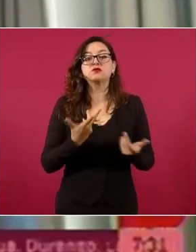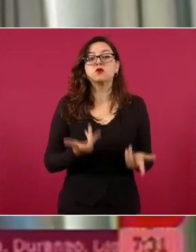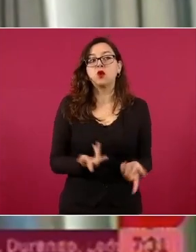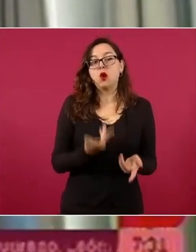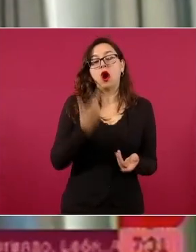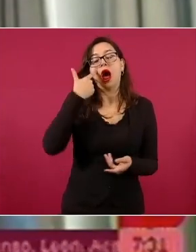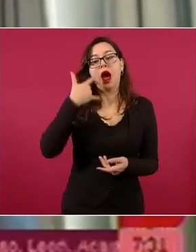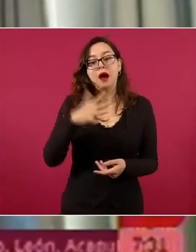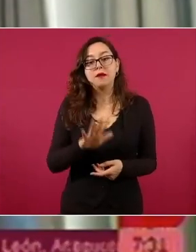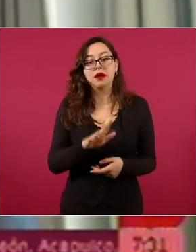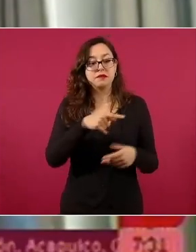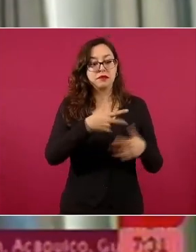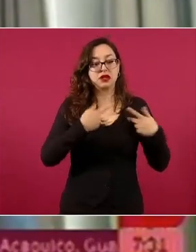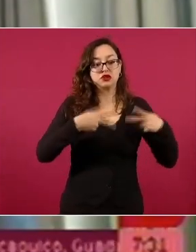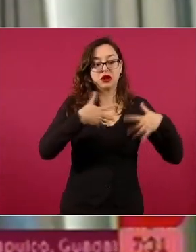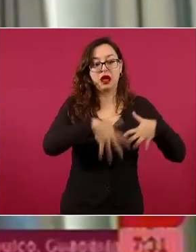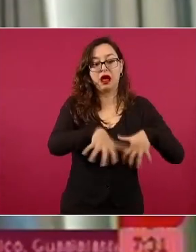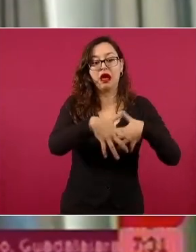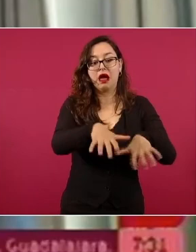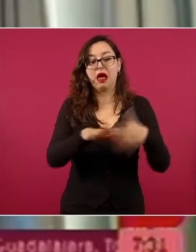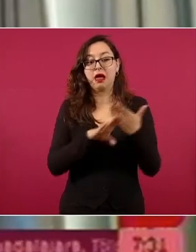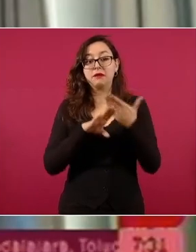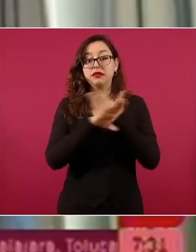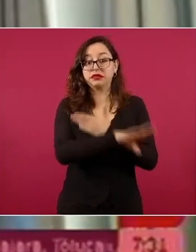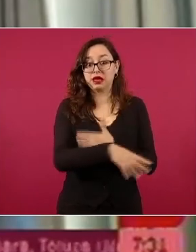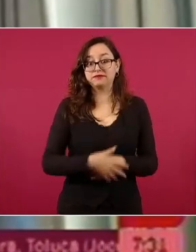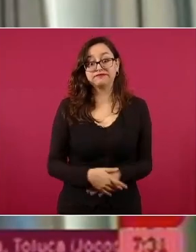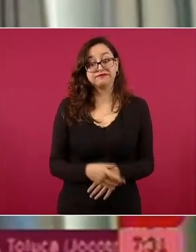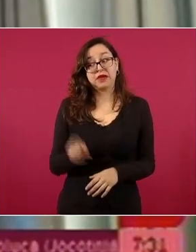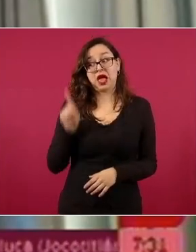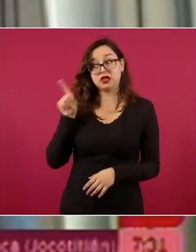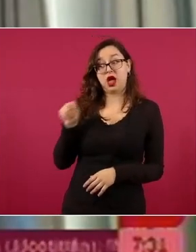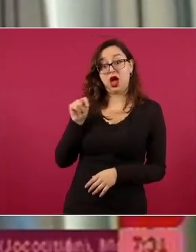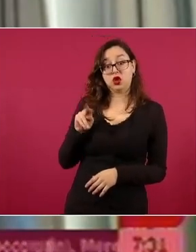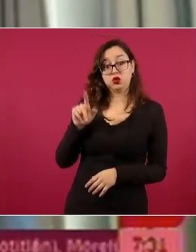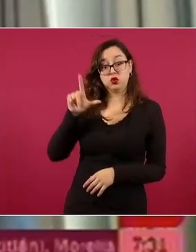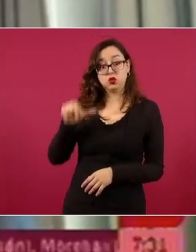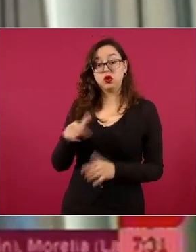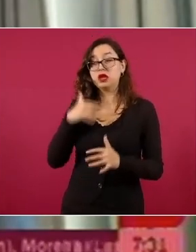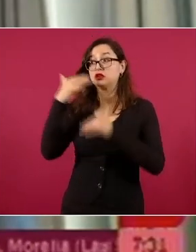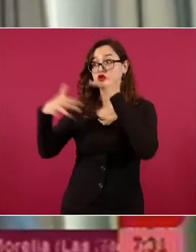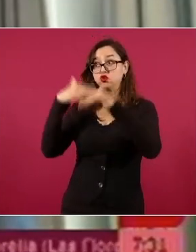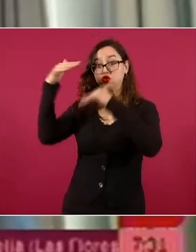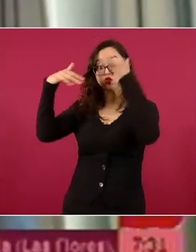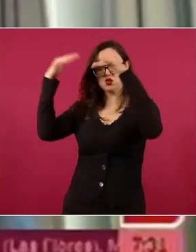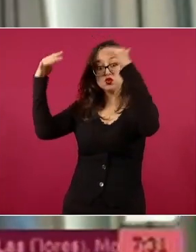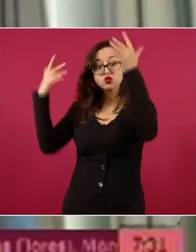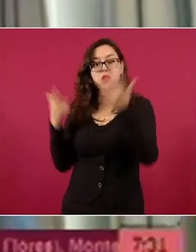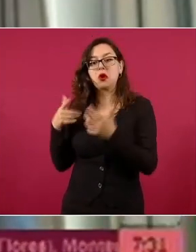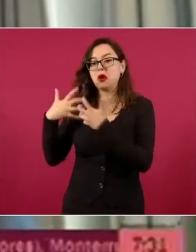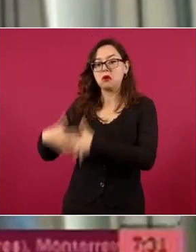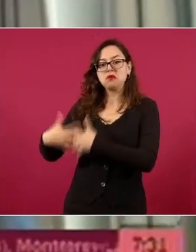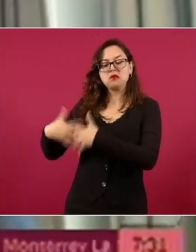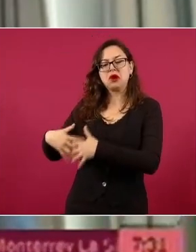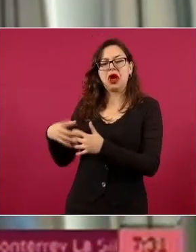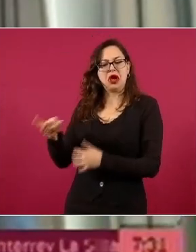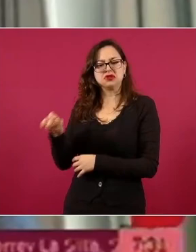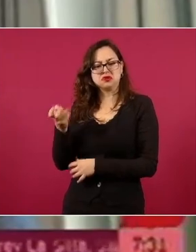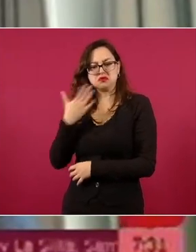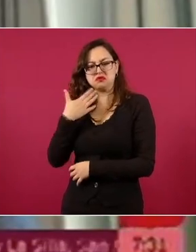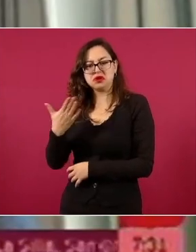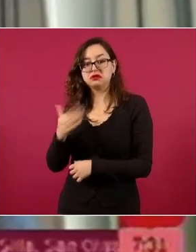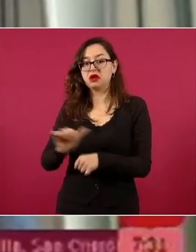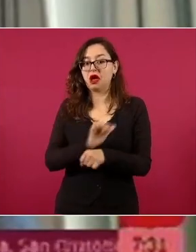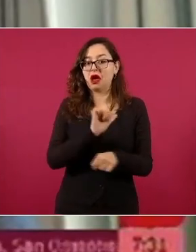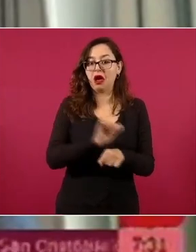la semana previa para poder llegar esos índices que sí se llegaron. Yo creo que el aparato de gobierno se está